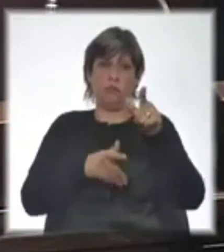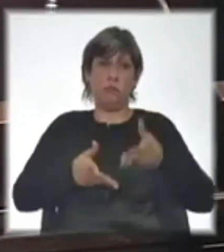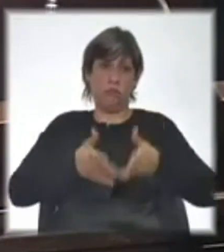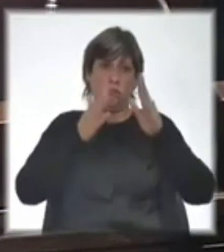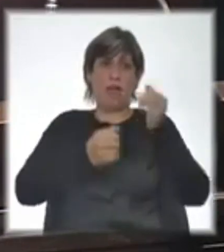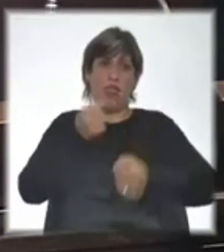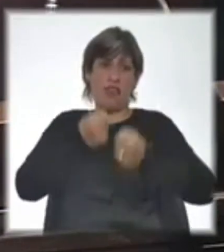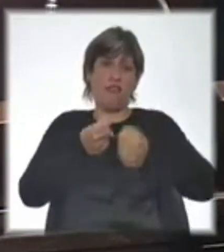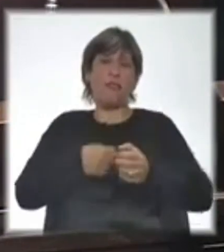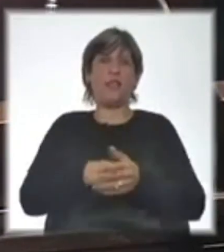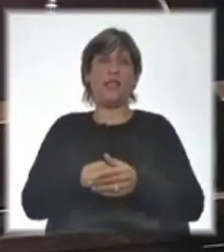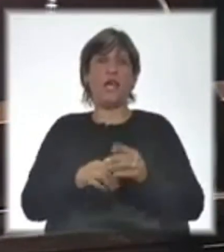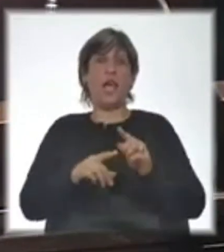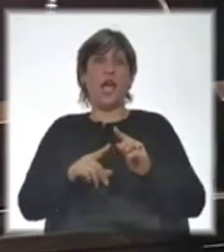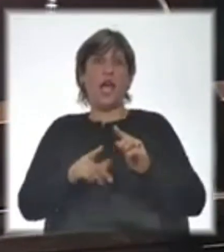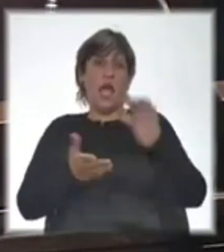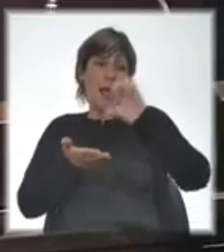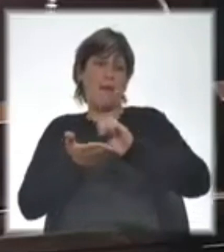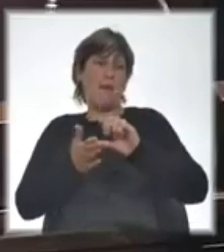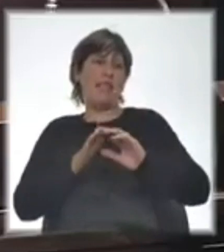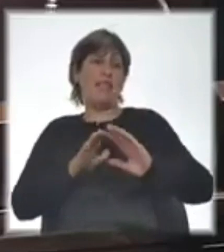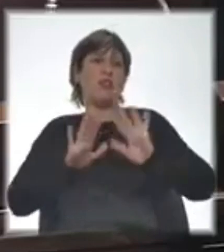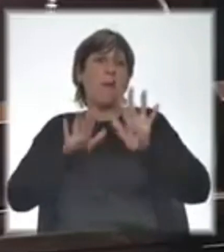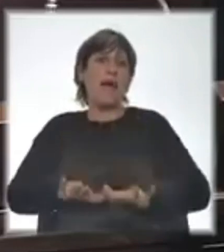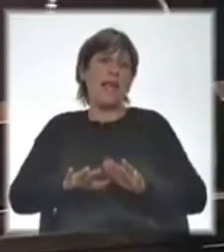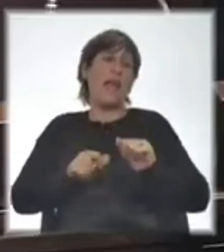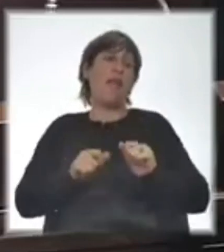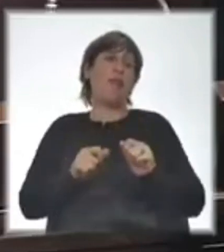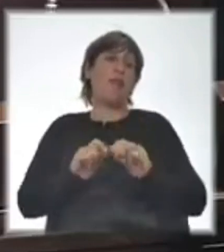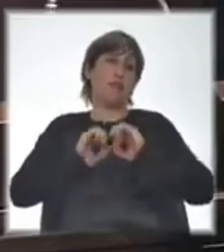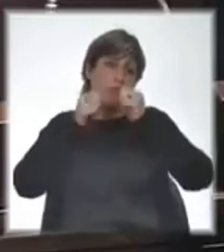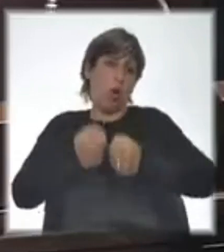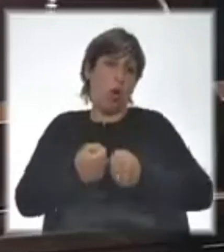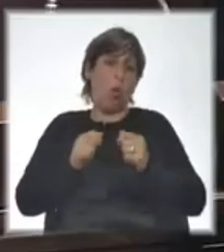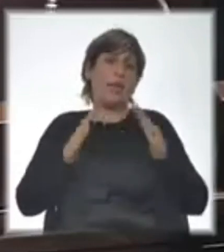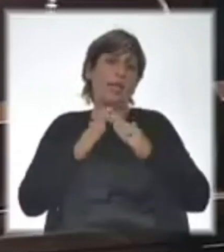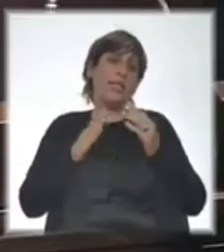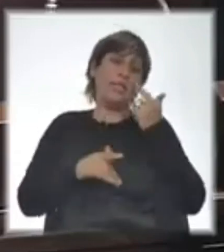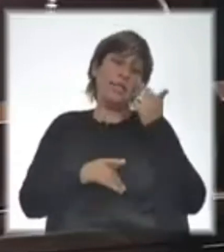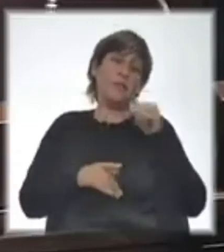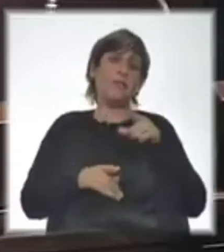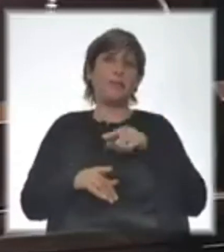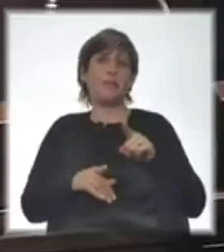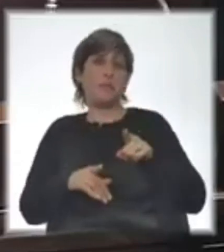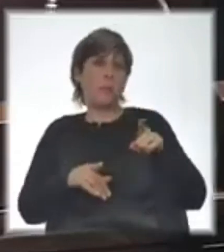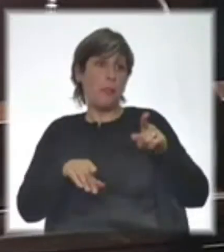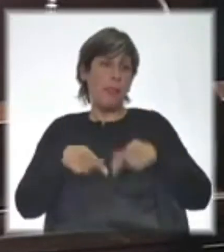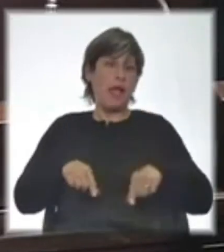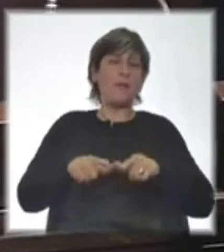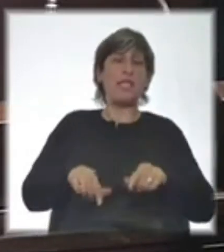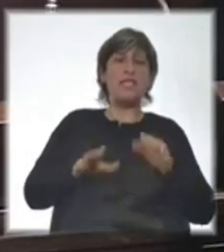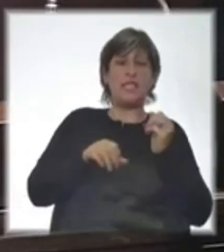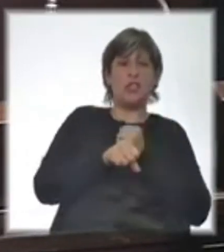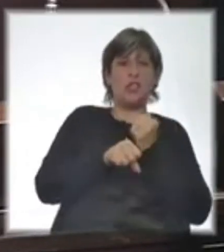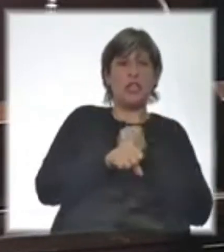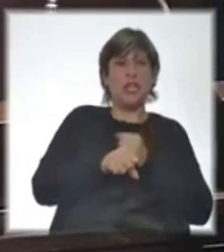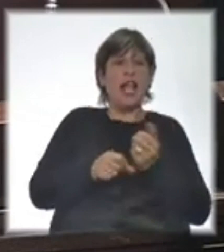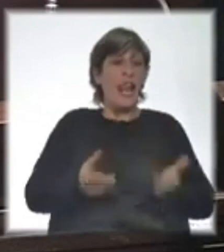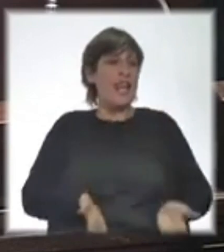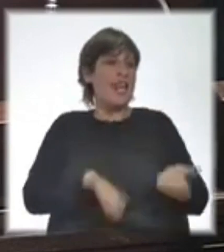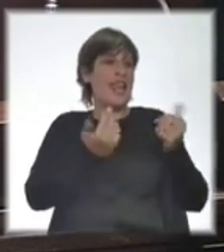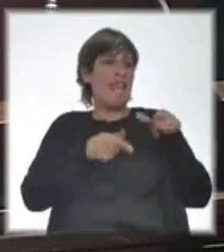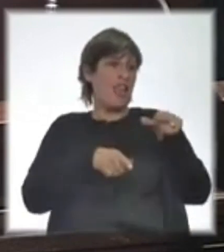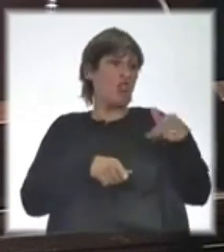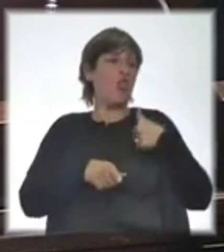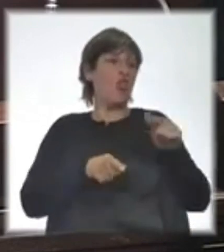Cuando estaba todo el país en cuarentena, el presidente de la República, con el visto bueno del Ministerio de Trabajo, levantó la cuarentena de la